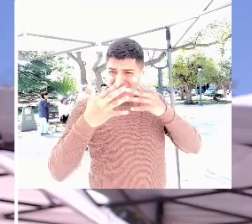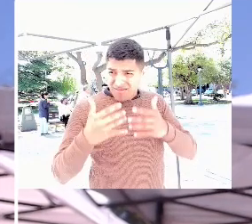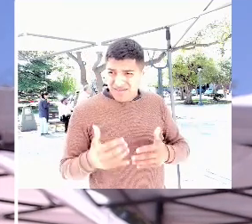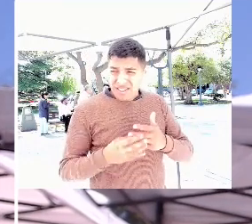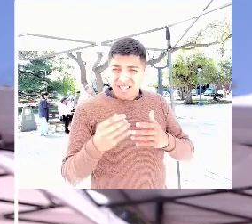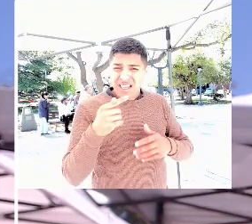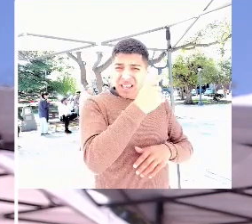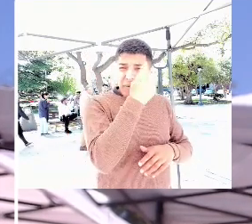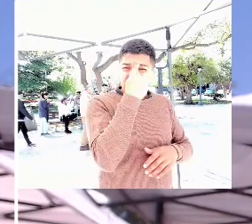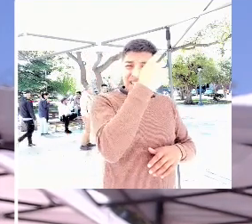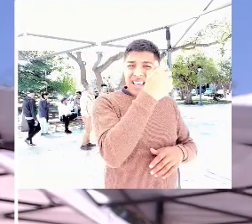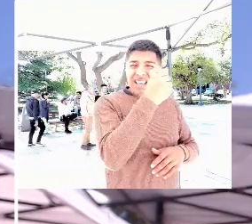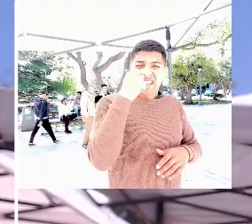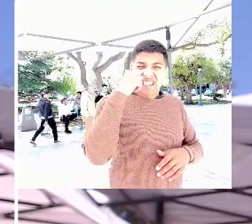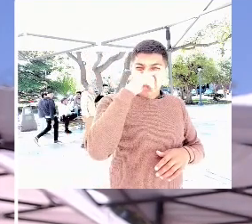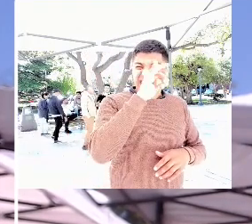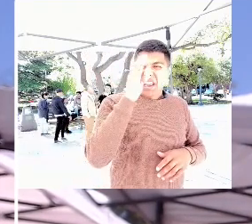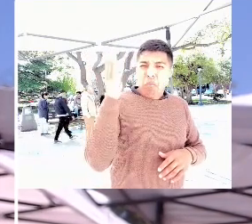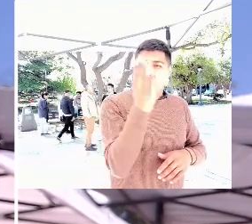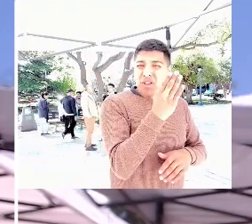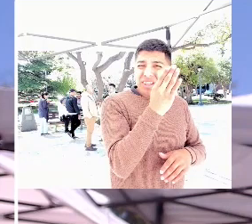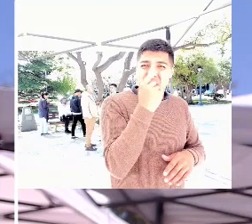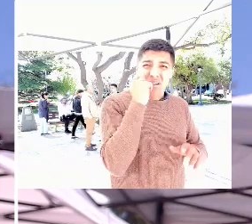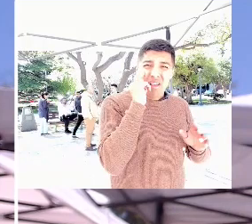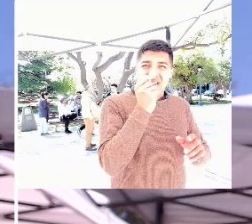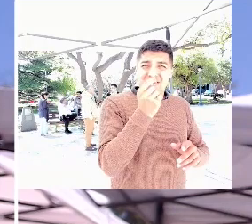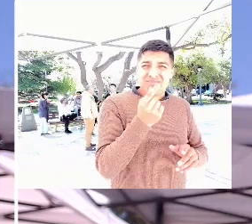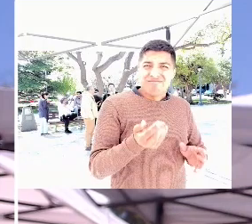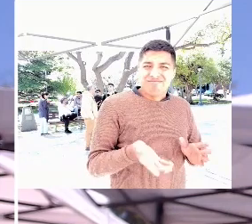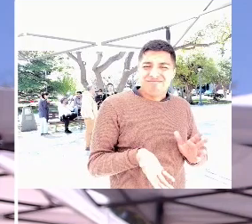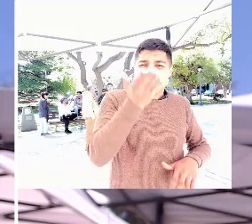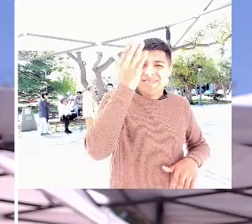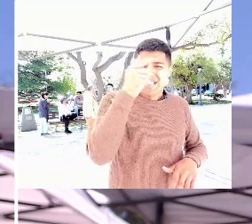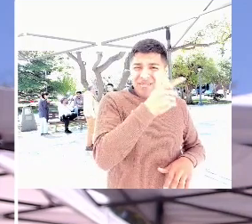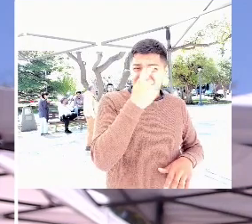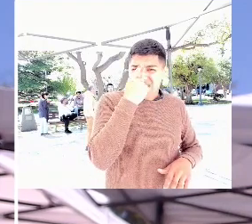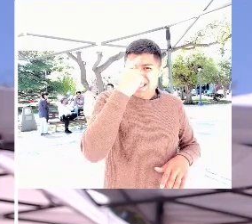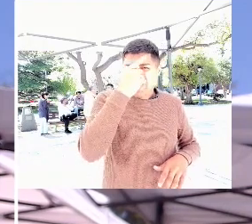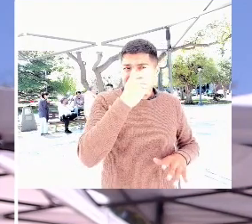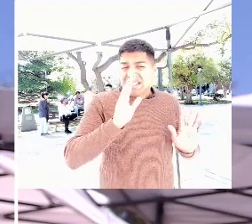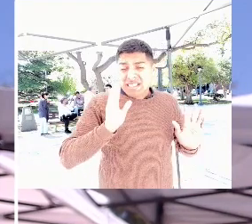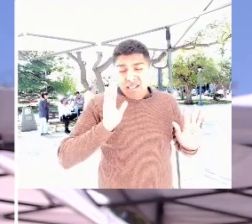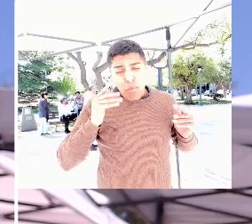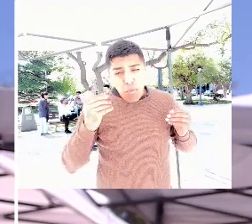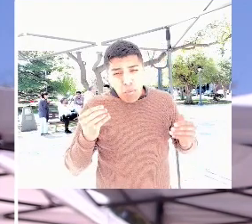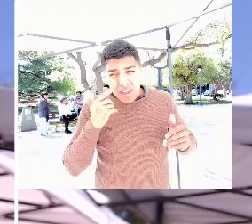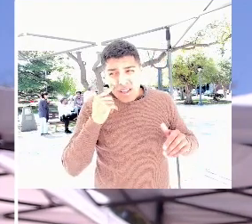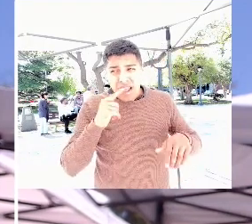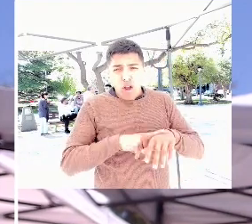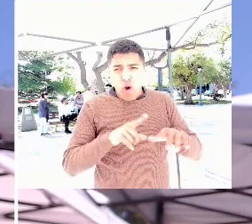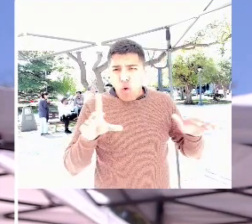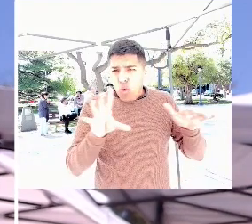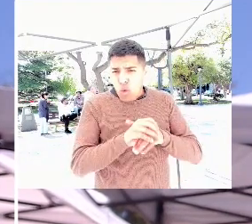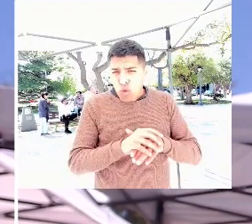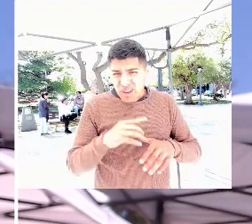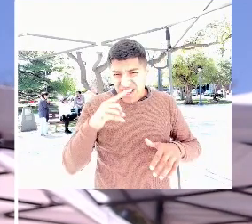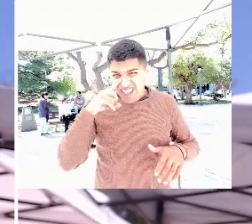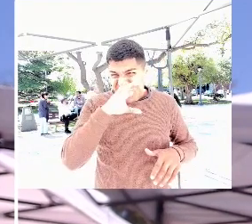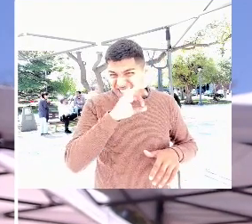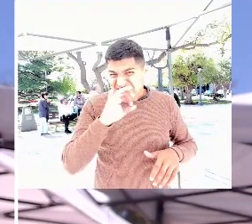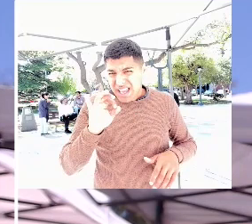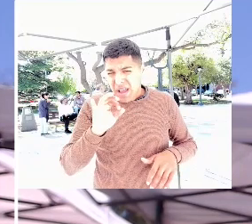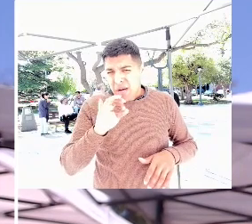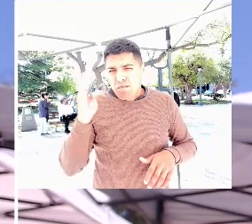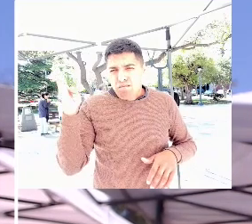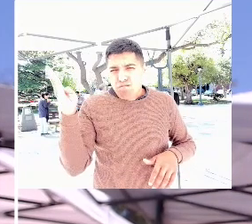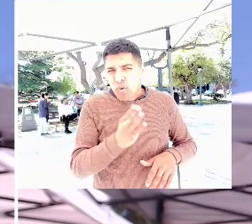una inflación del 70%. Y Dios quiera que ese 70% sea posible, porque realmente eso va a